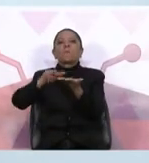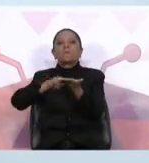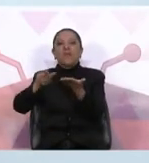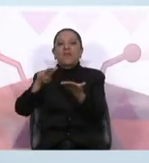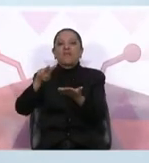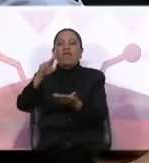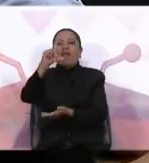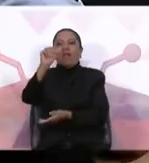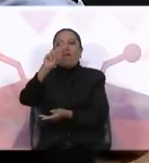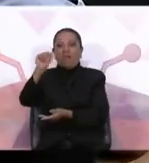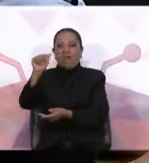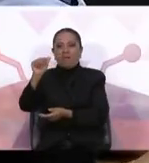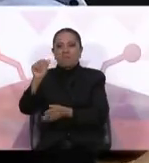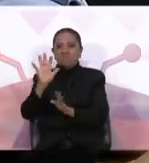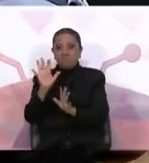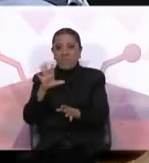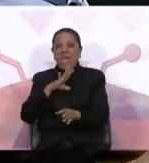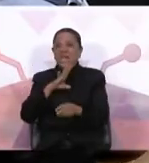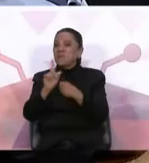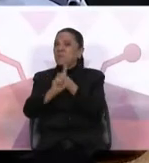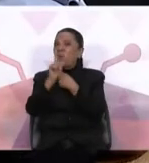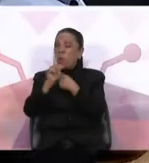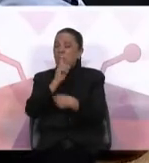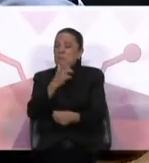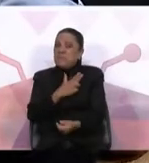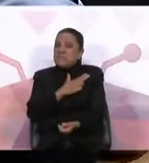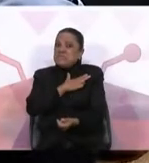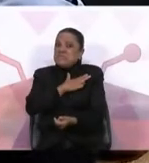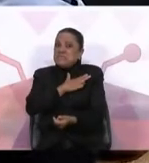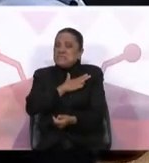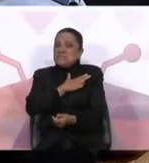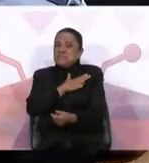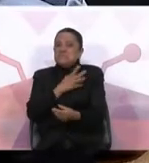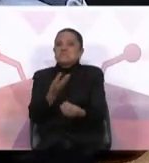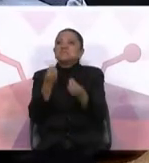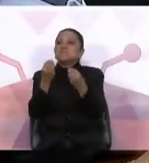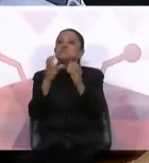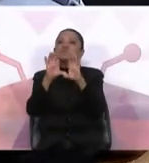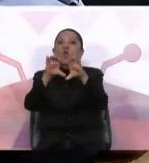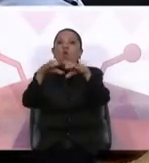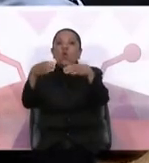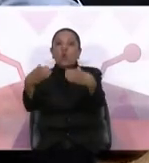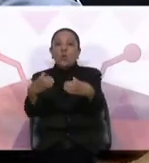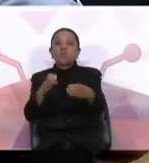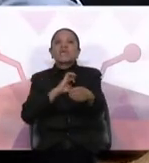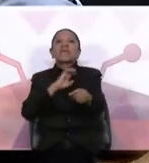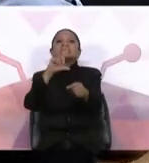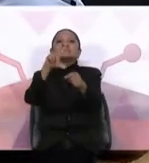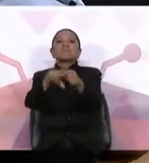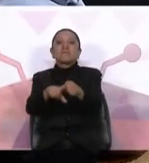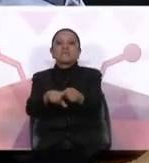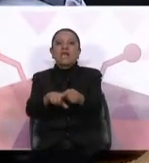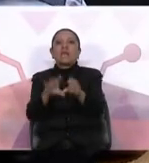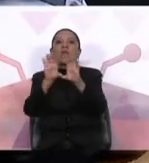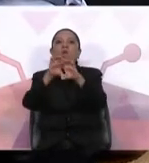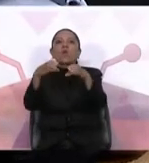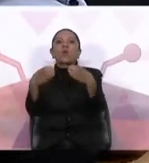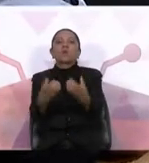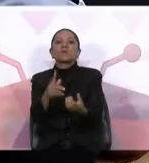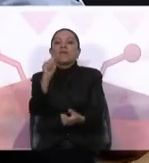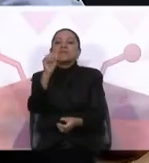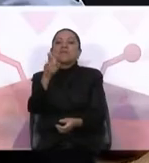problema que está lastimando a una comunidad específica la comunidad de tepetzingo